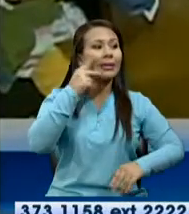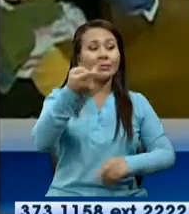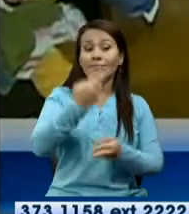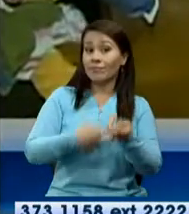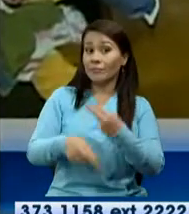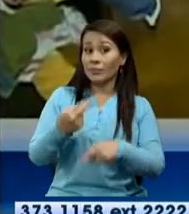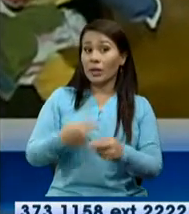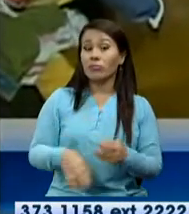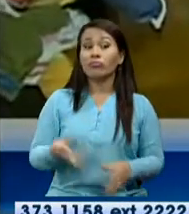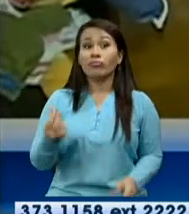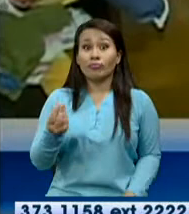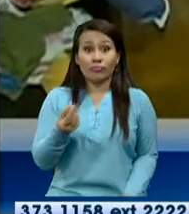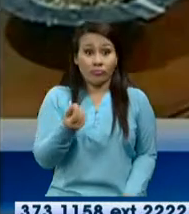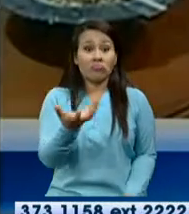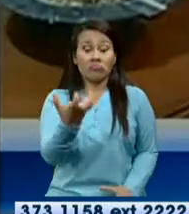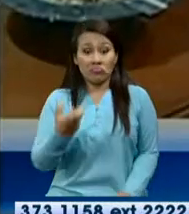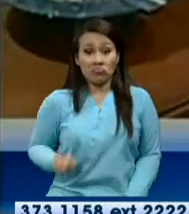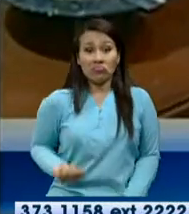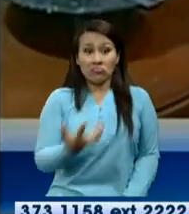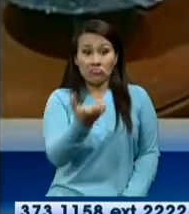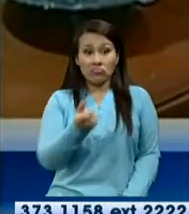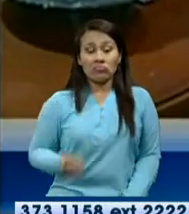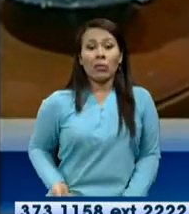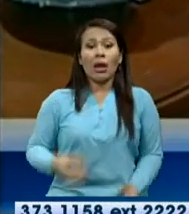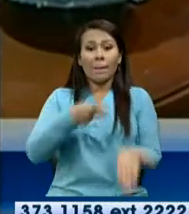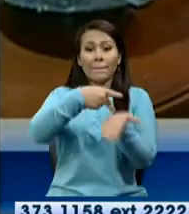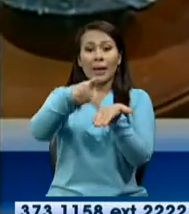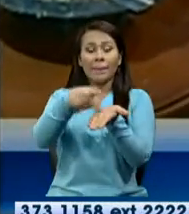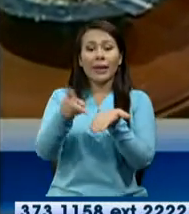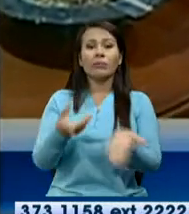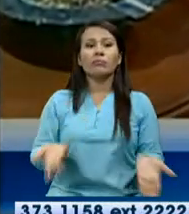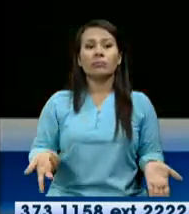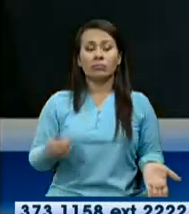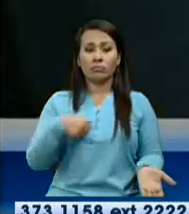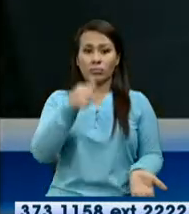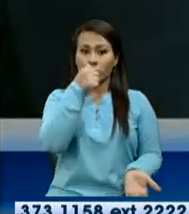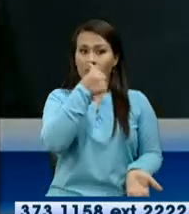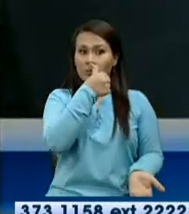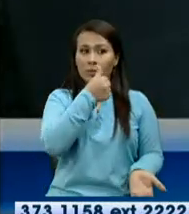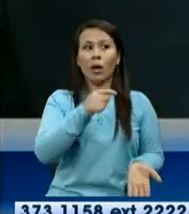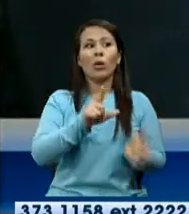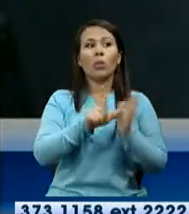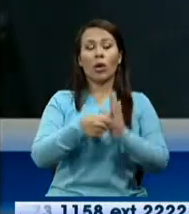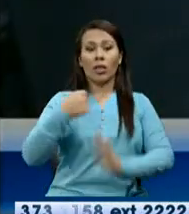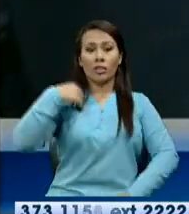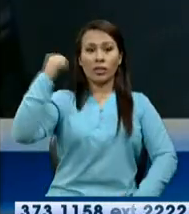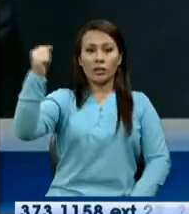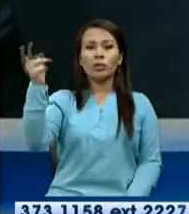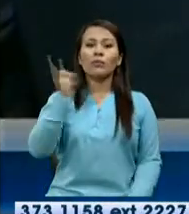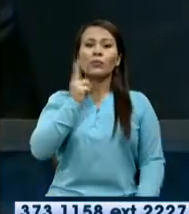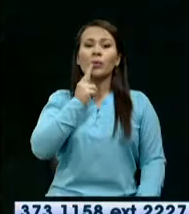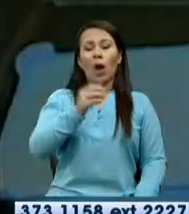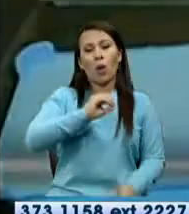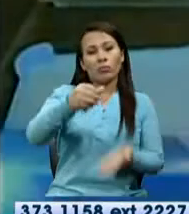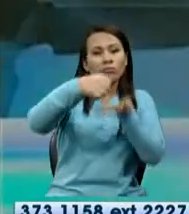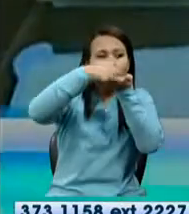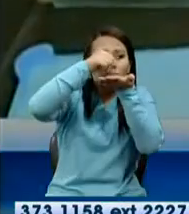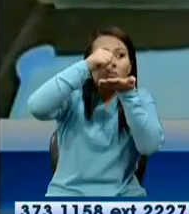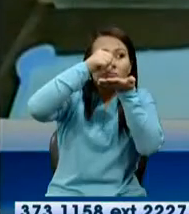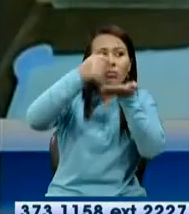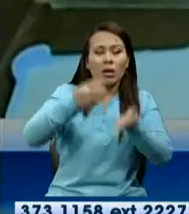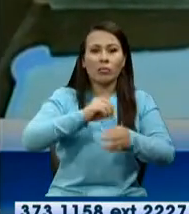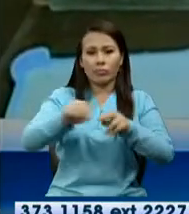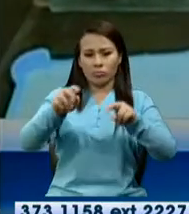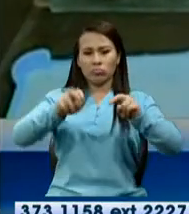al parecer era redondo, ya que simplemente se pagaba un valor por el alcaloide y tenían derecho a fumar e inhalar y ocupar todas